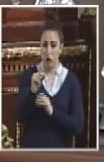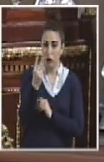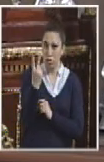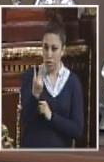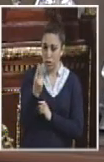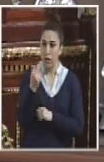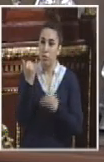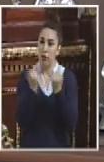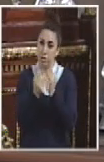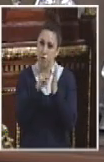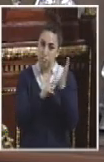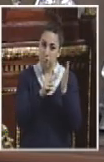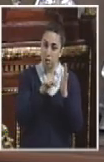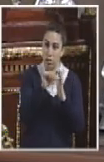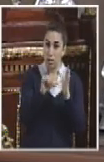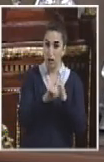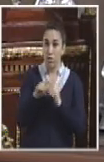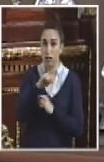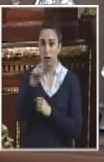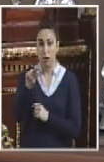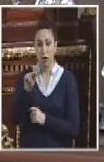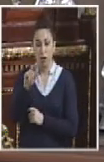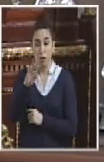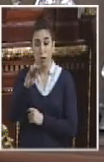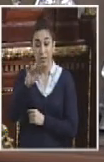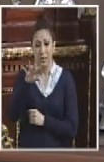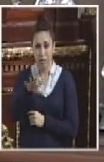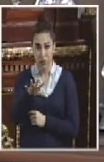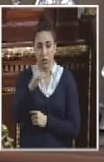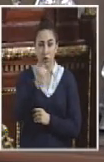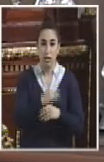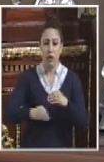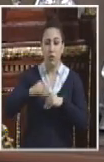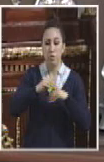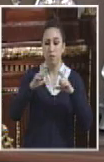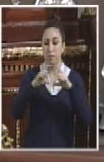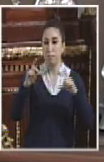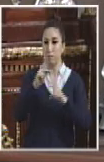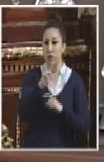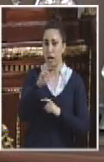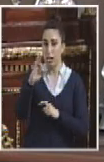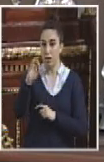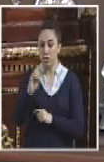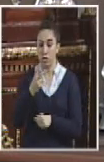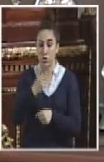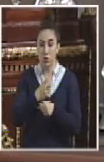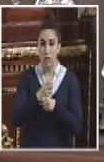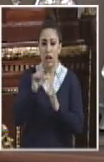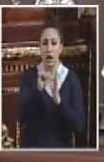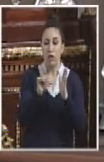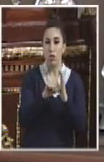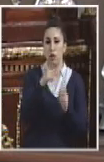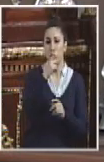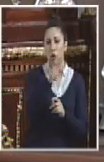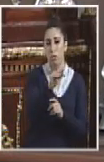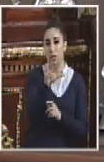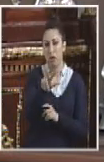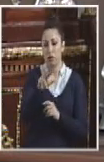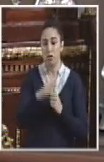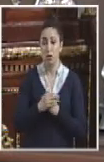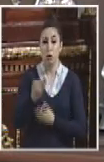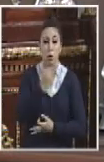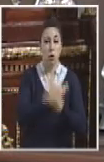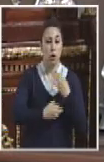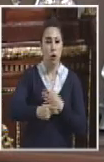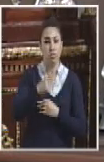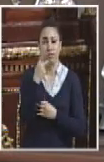Se modifica el artículo 95 y se adiciona el párrafo segundo al artículo 98. Todos